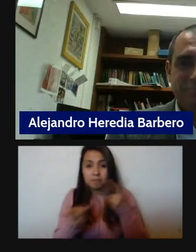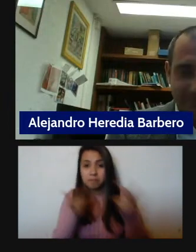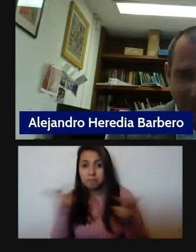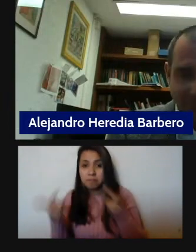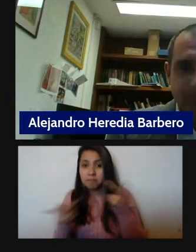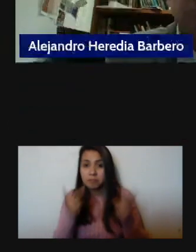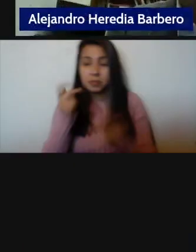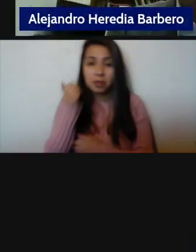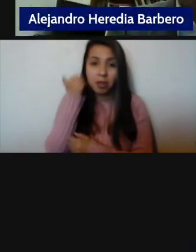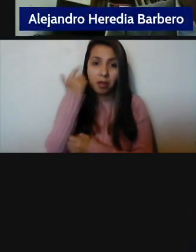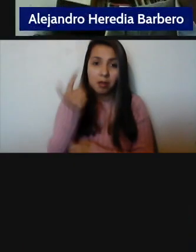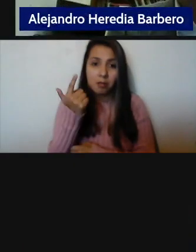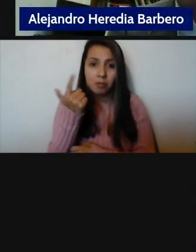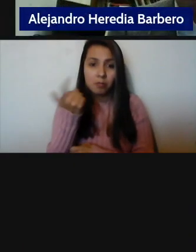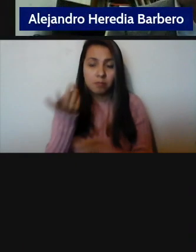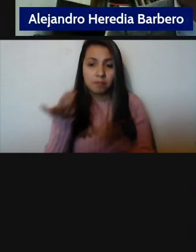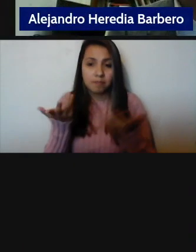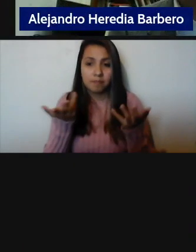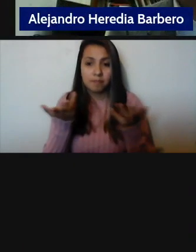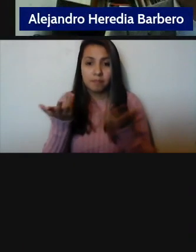público quiénes están